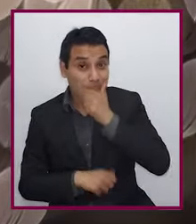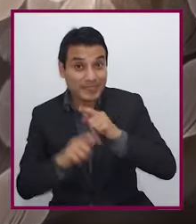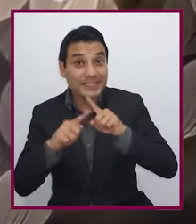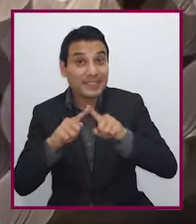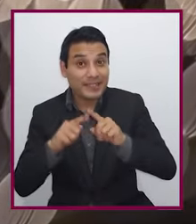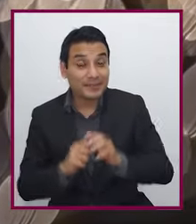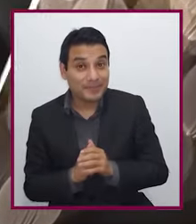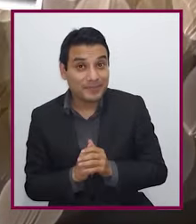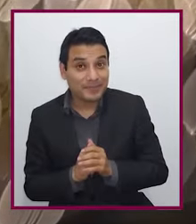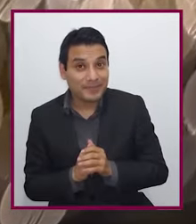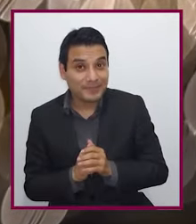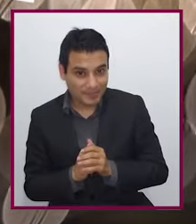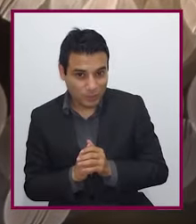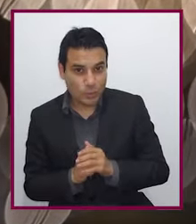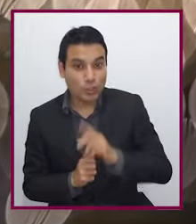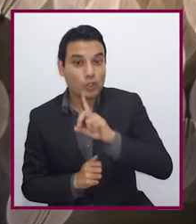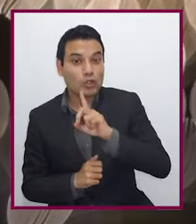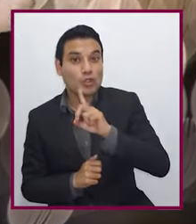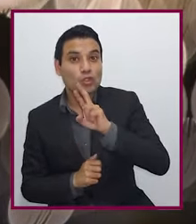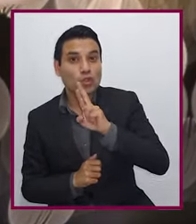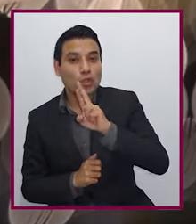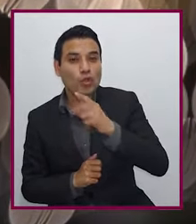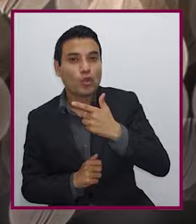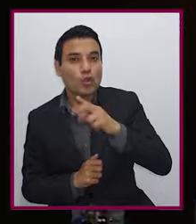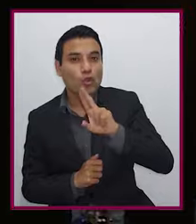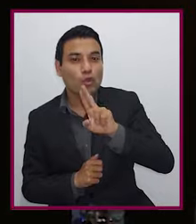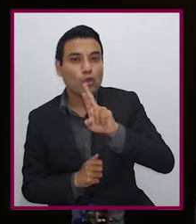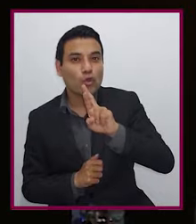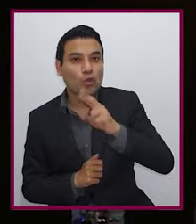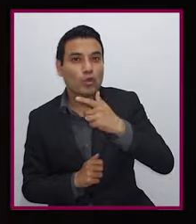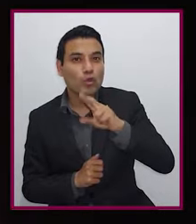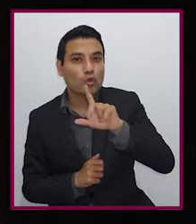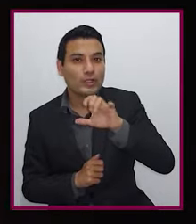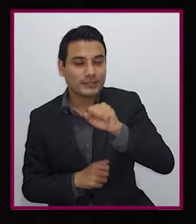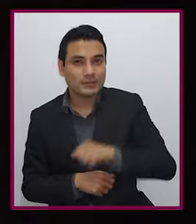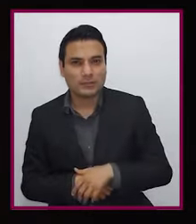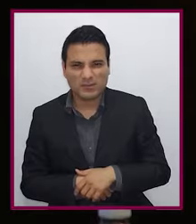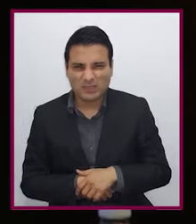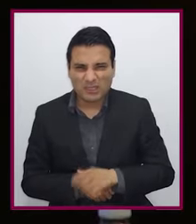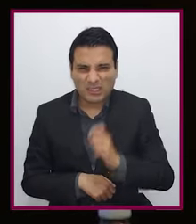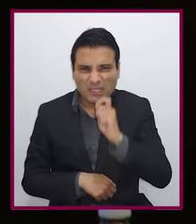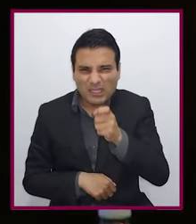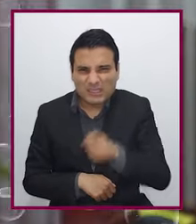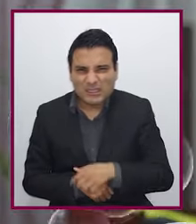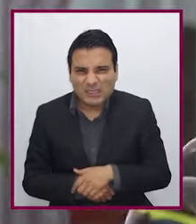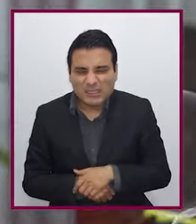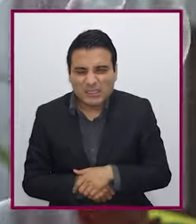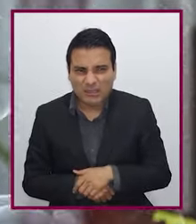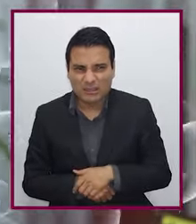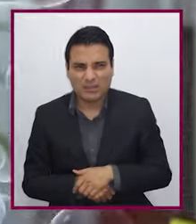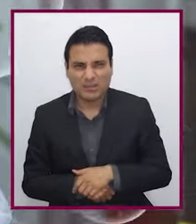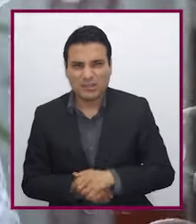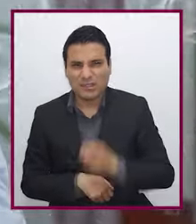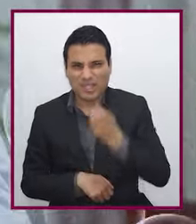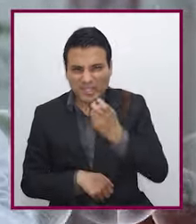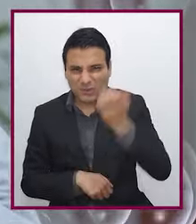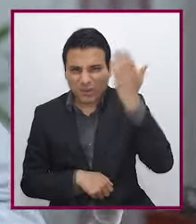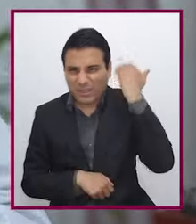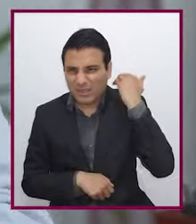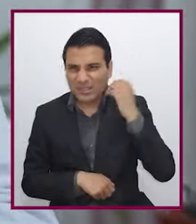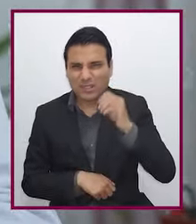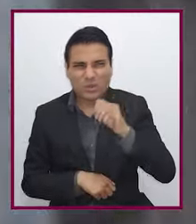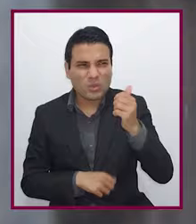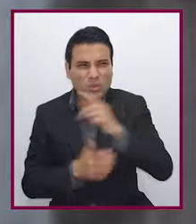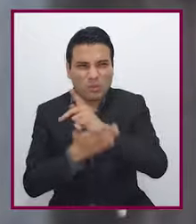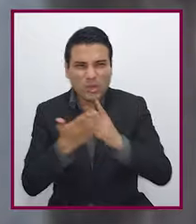caballero de aquí es el Dr. Búrbules. ¿Burbu qué? Creo que dijo Dr. Burbujas. ¿Ese no era